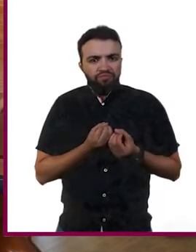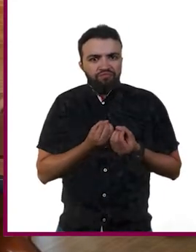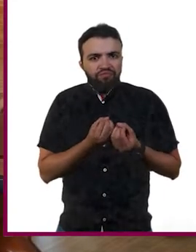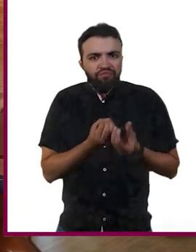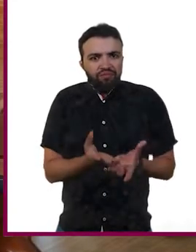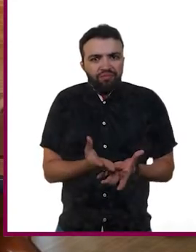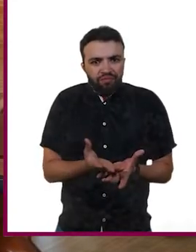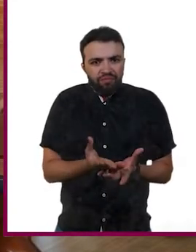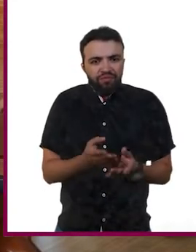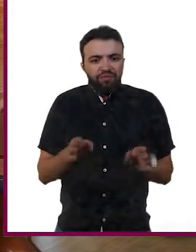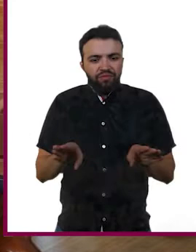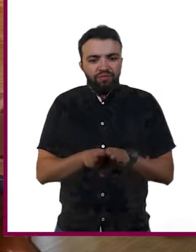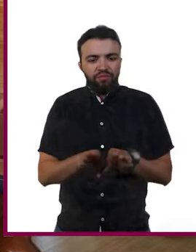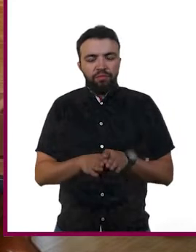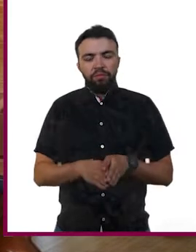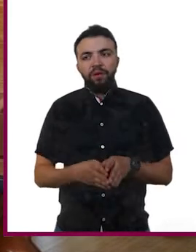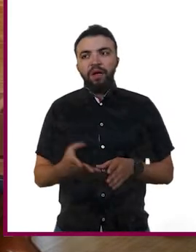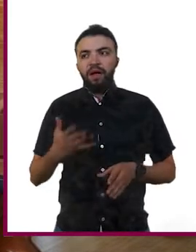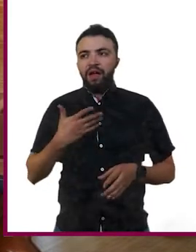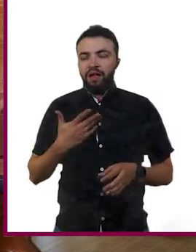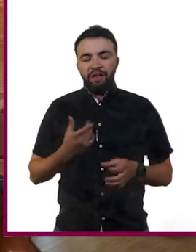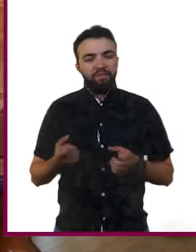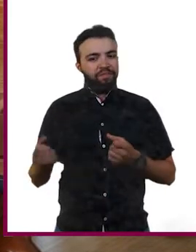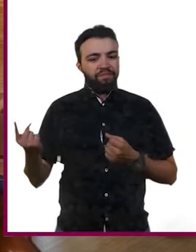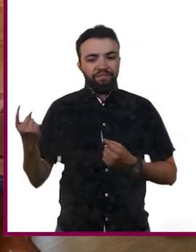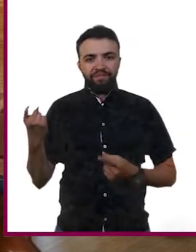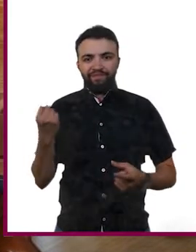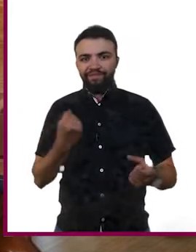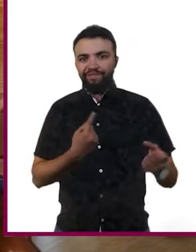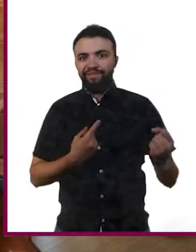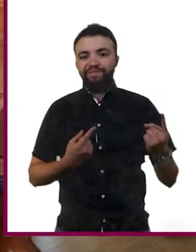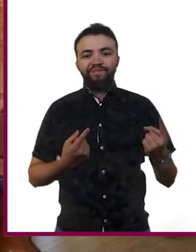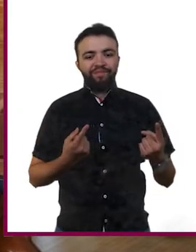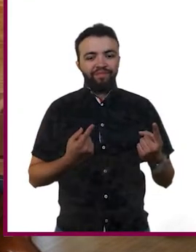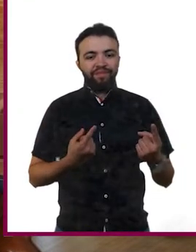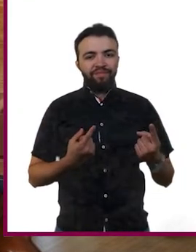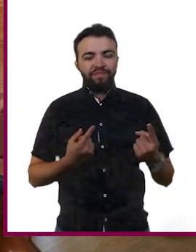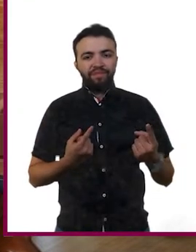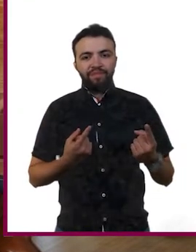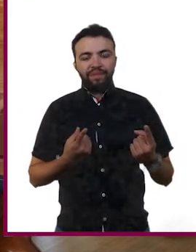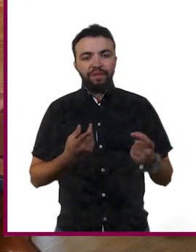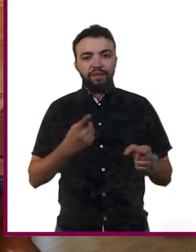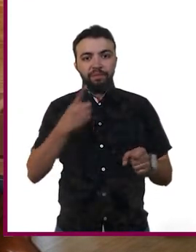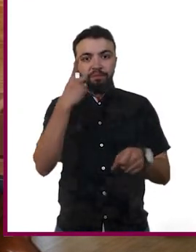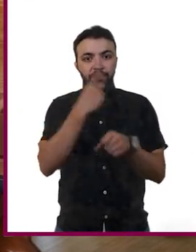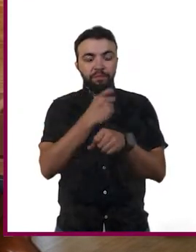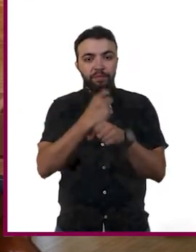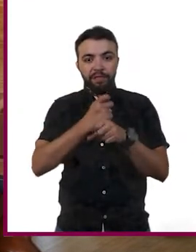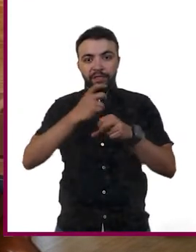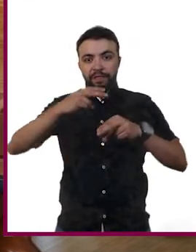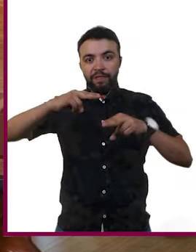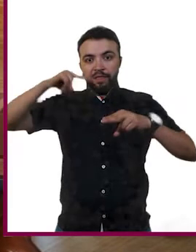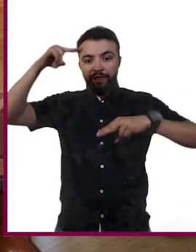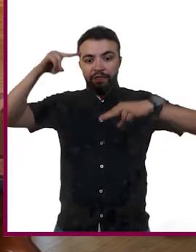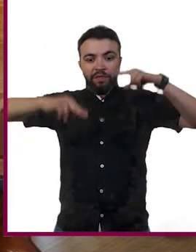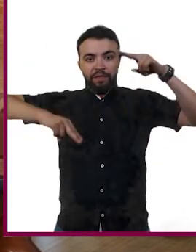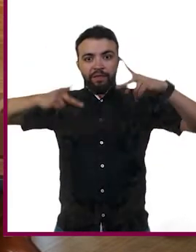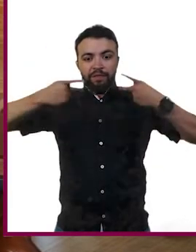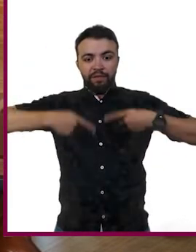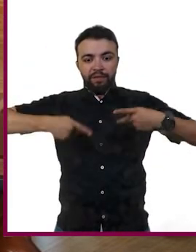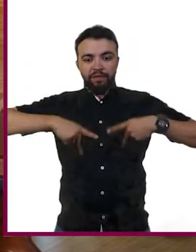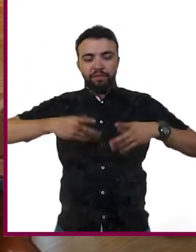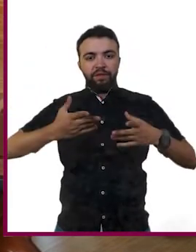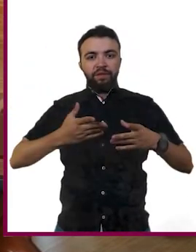Bueno, hay de intérpretes, hay digamos, toda una gama. La gente de primer nivel, o sea, la